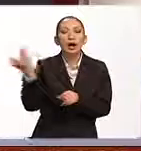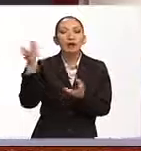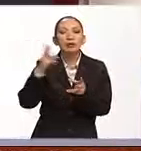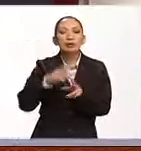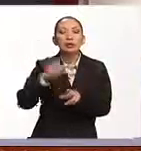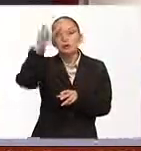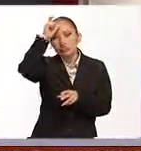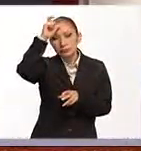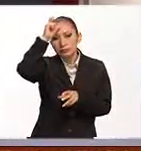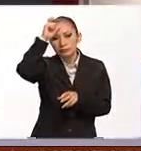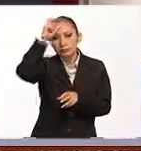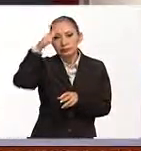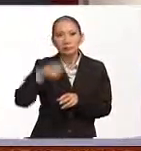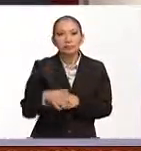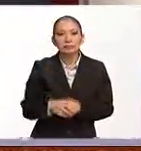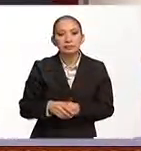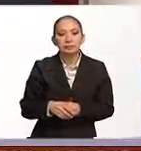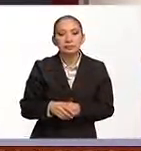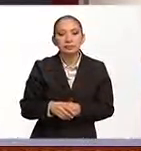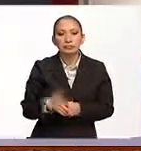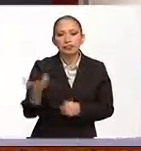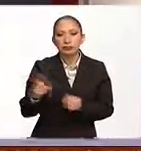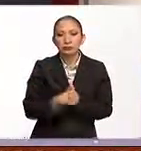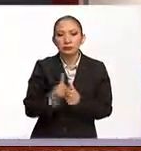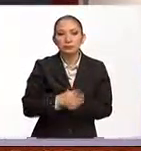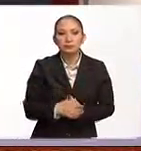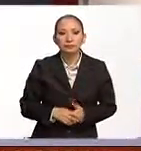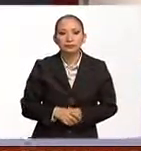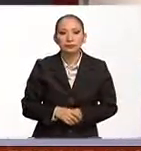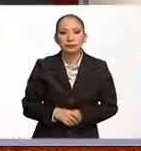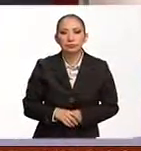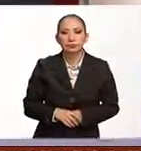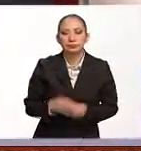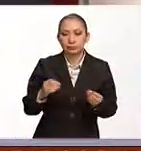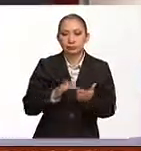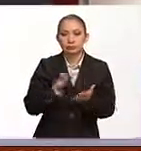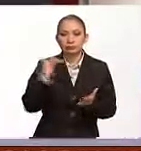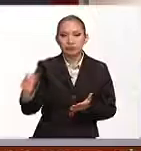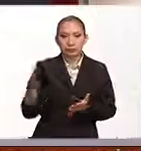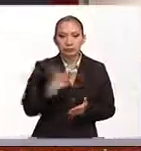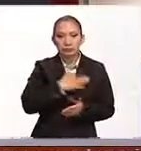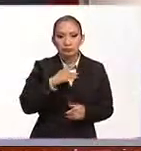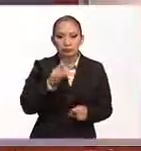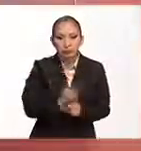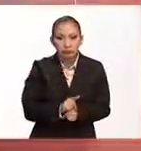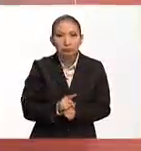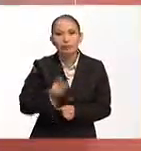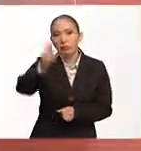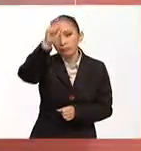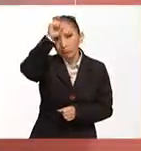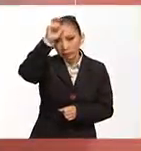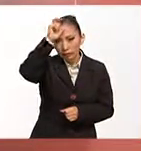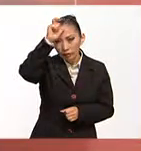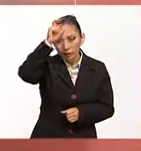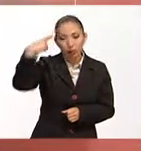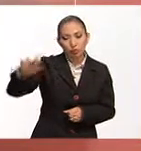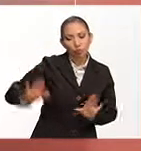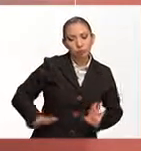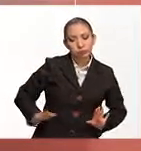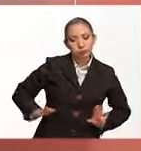de Turquía que le llevan a tener estos problemas? Gracias, Omar. Buenos días. Turquía, por sus